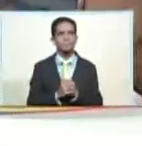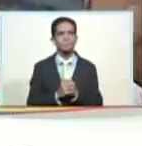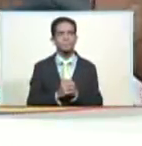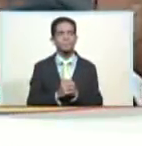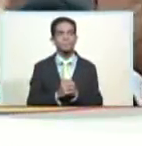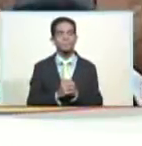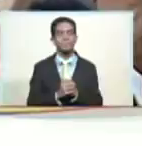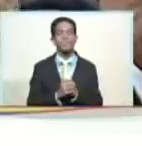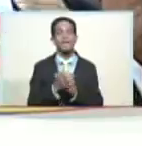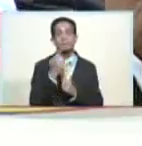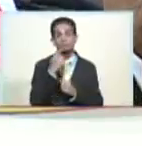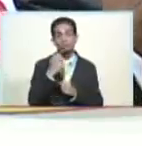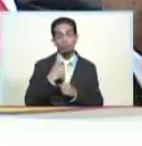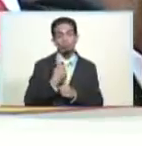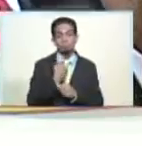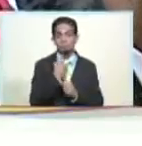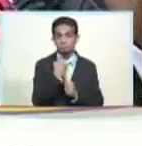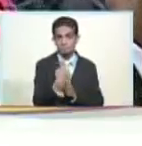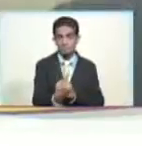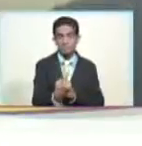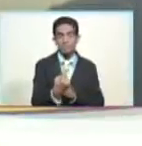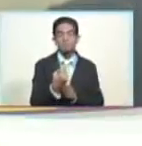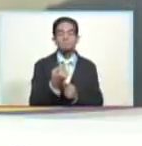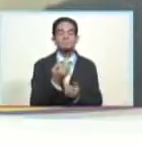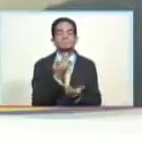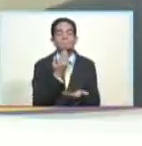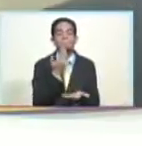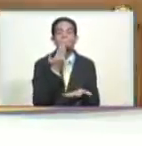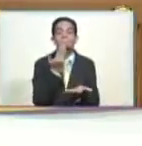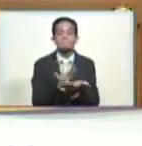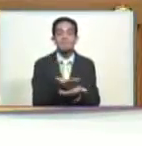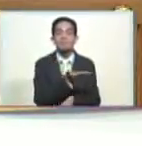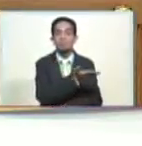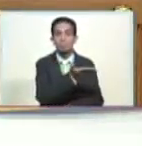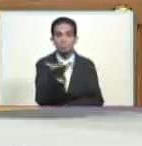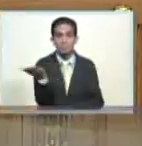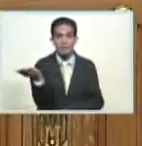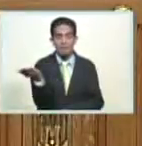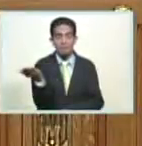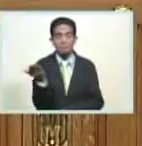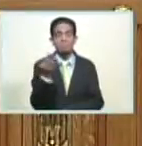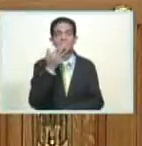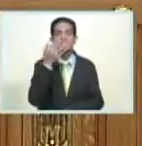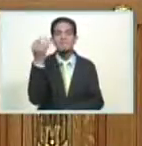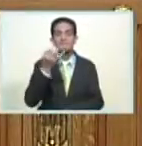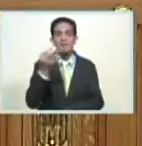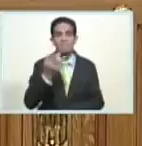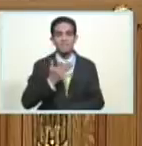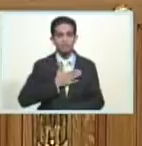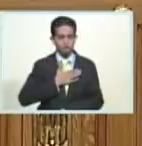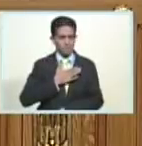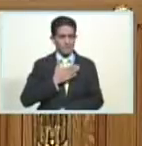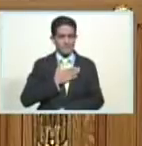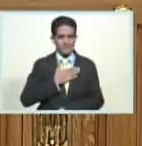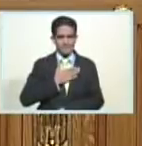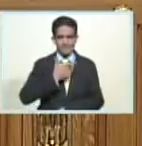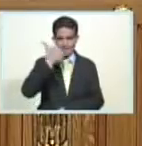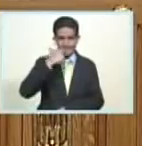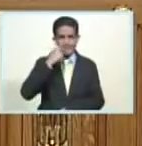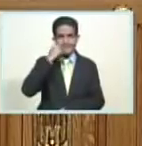Y cuando yo digo esto es porque aspiro, hermanos y hermanas, de verdad, desde mi propia vida, desde mis